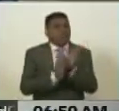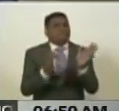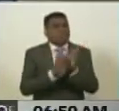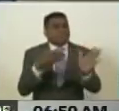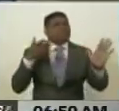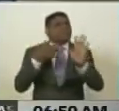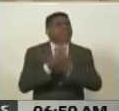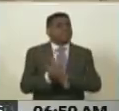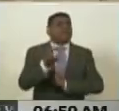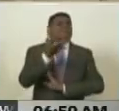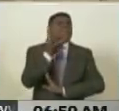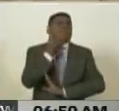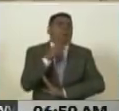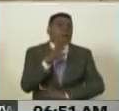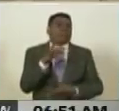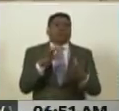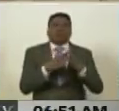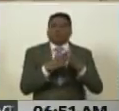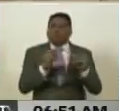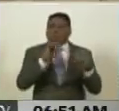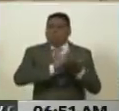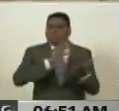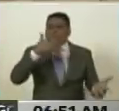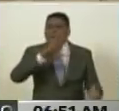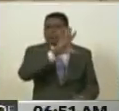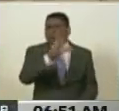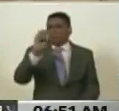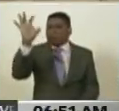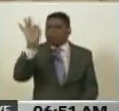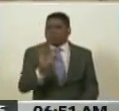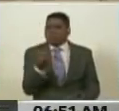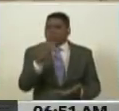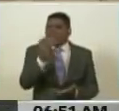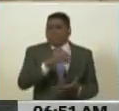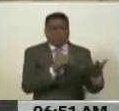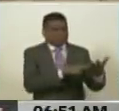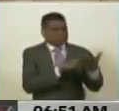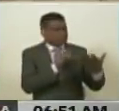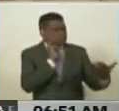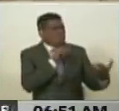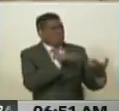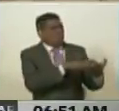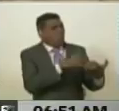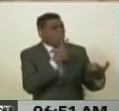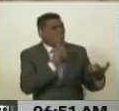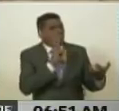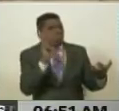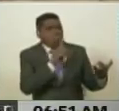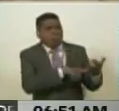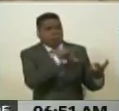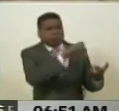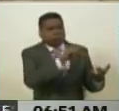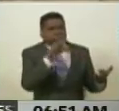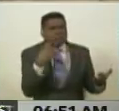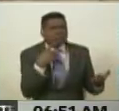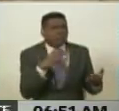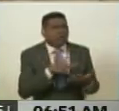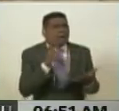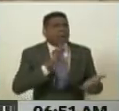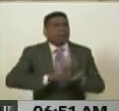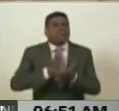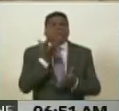haber la supervisión. Es correcto. Precisamente donde ocurra este tipo de excesos. Es decir, que usted venga a decir, "No, como aumentaron el salario mínimo, ahora la arepa